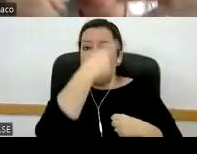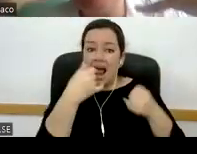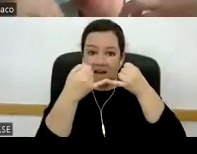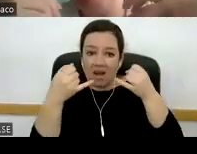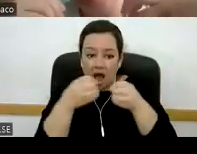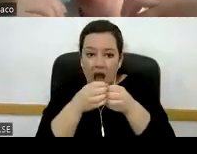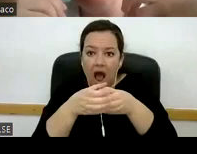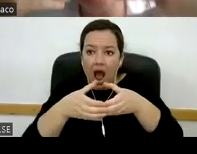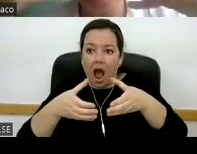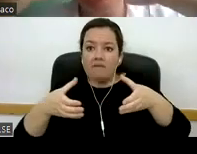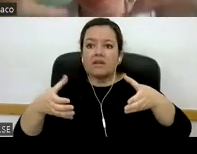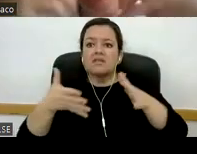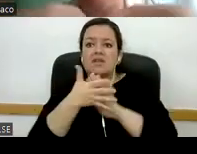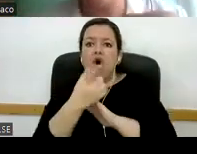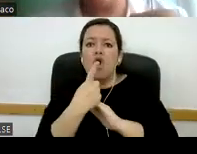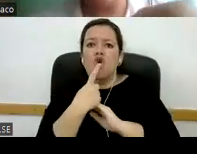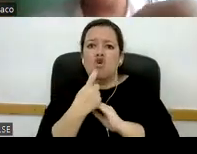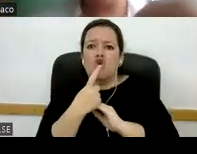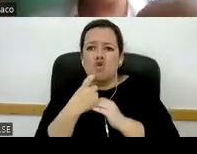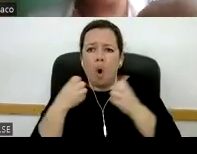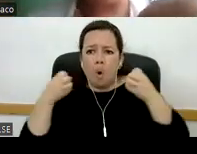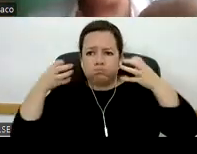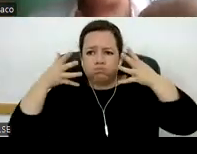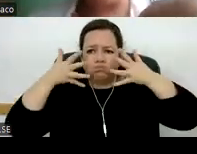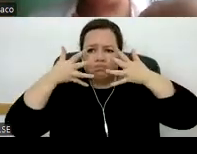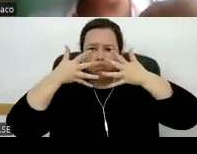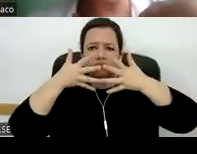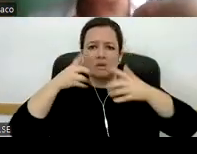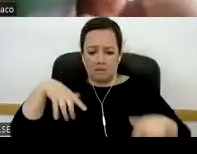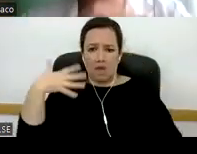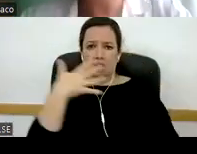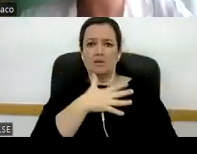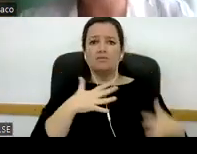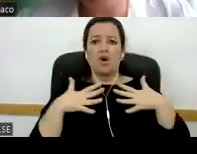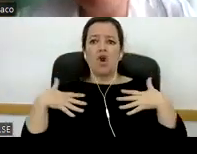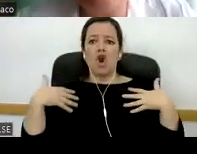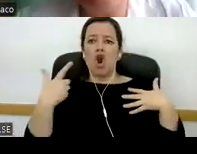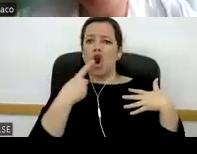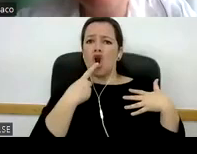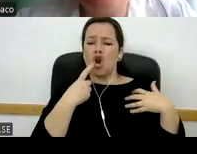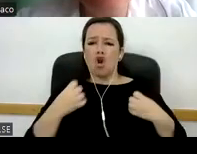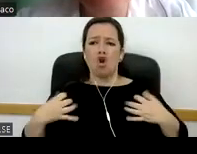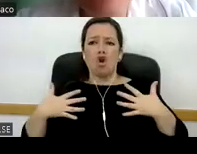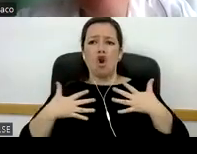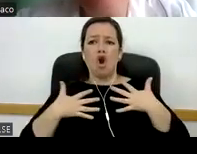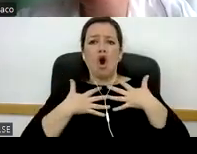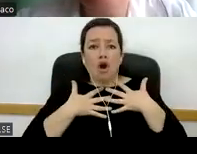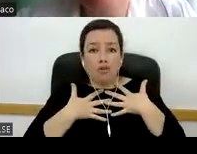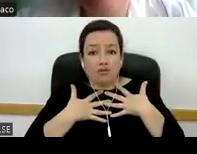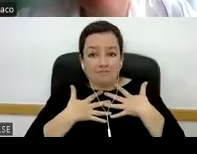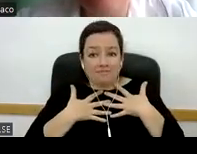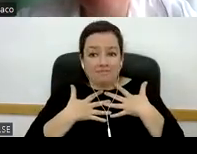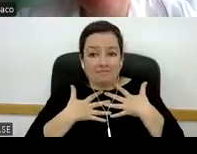es un enrojecimiento tanto de cara como de la zona del tórax, la zona del escote, bastante intensa, que son los que